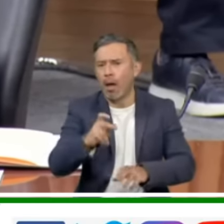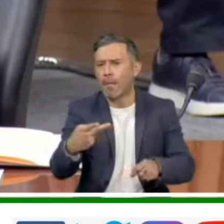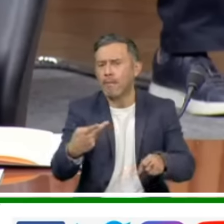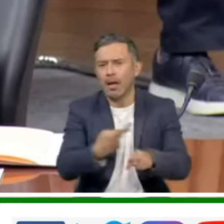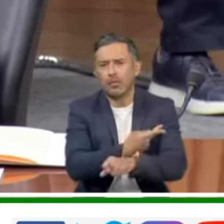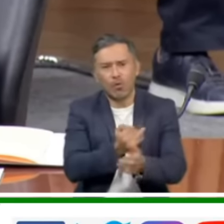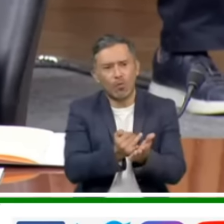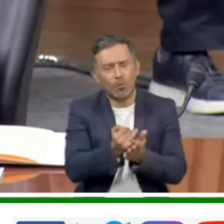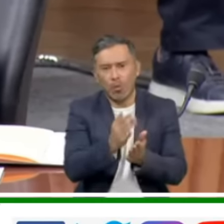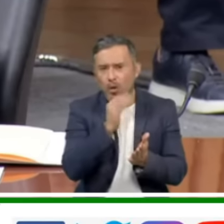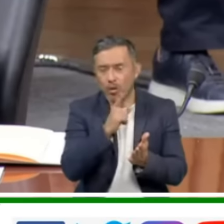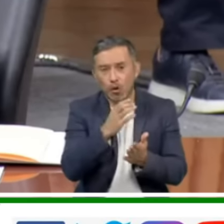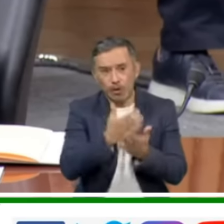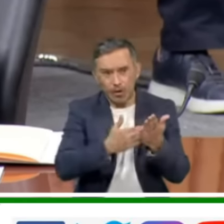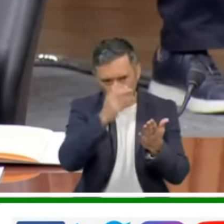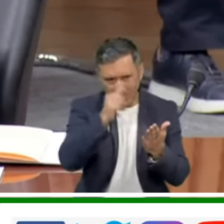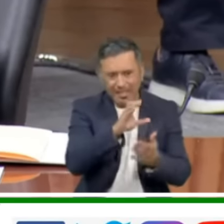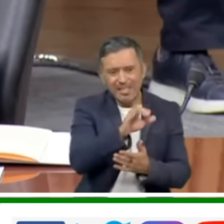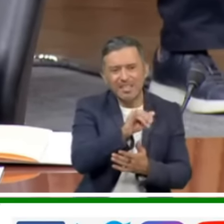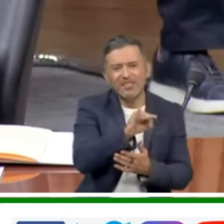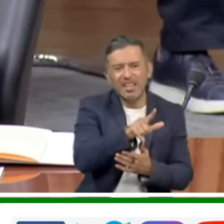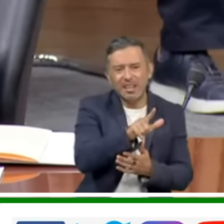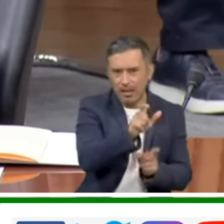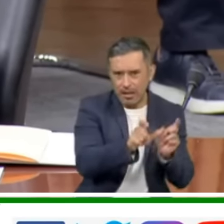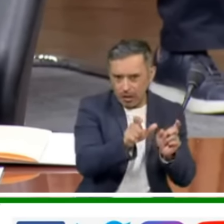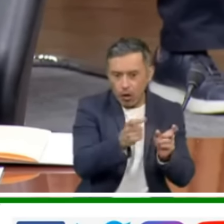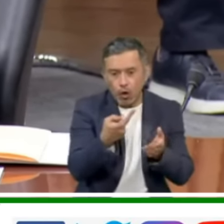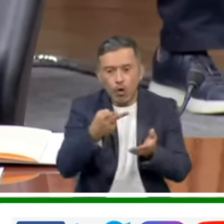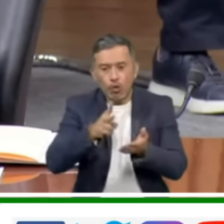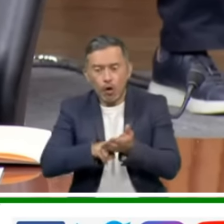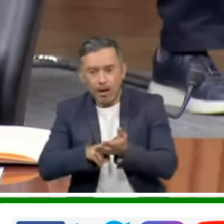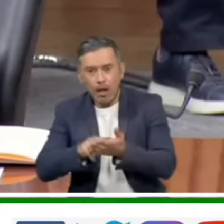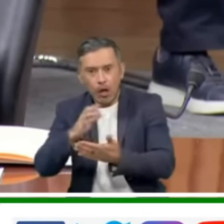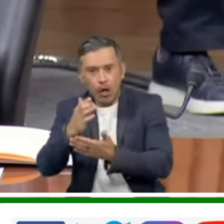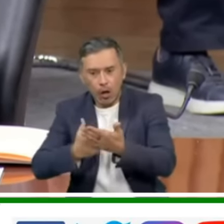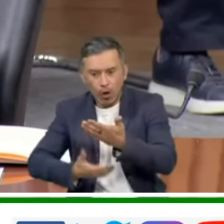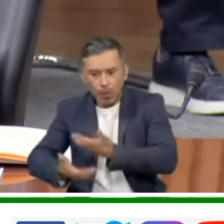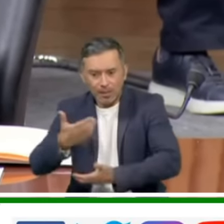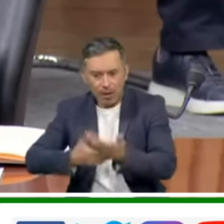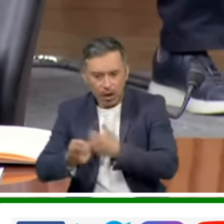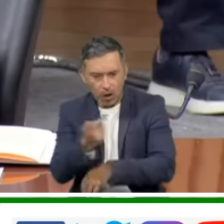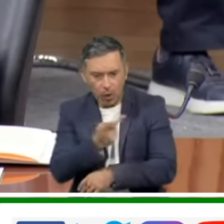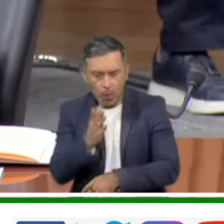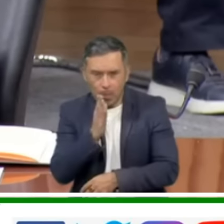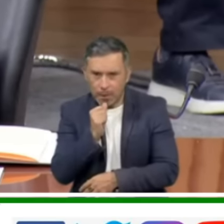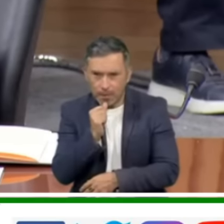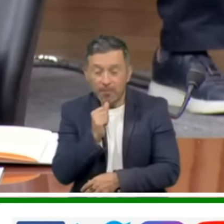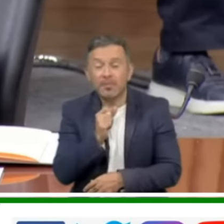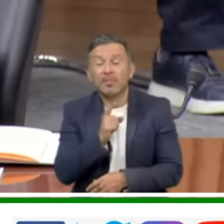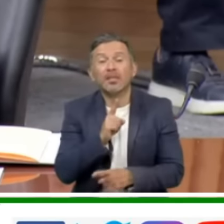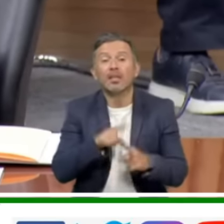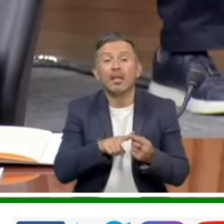de carácter civil y Carter comercial es un contrato entre el INE y ahora